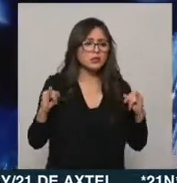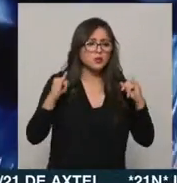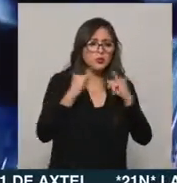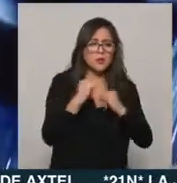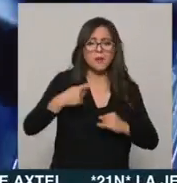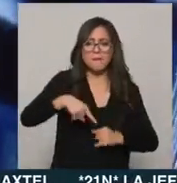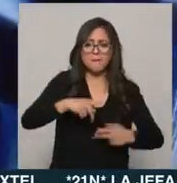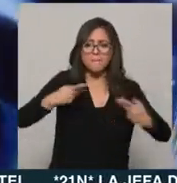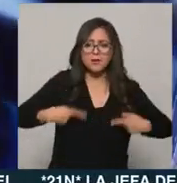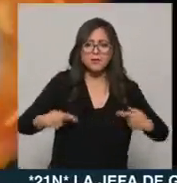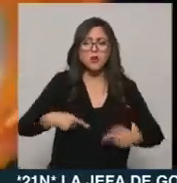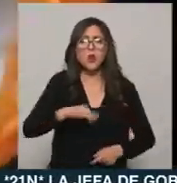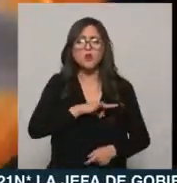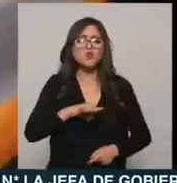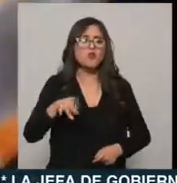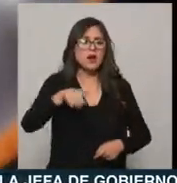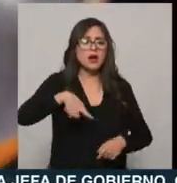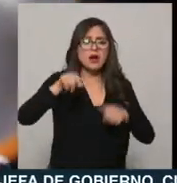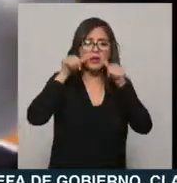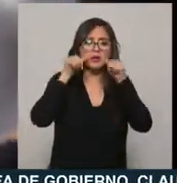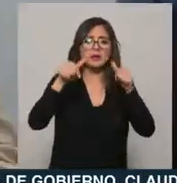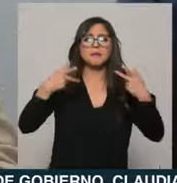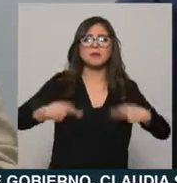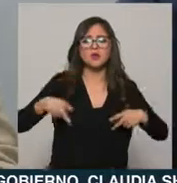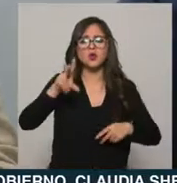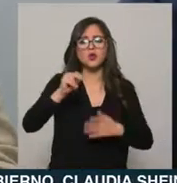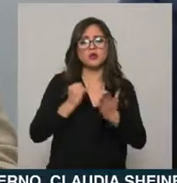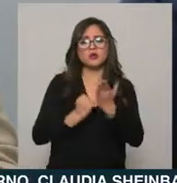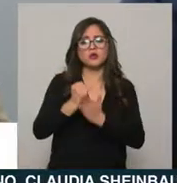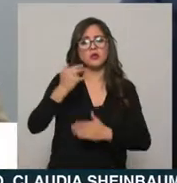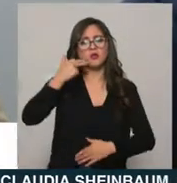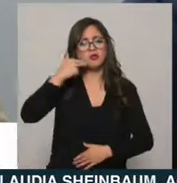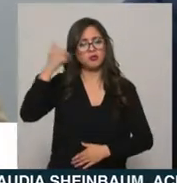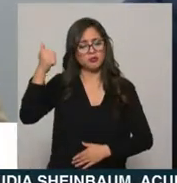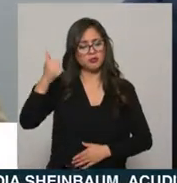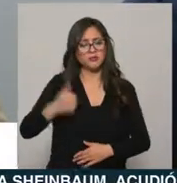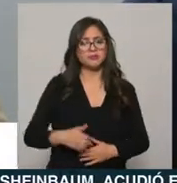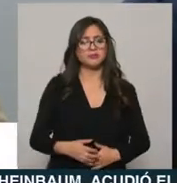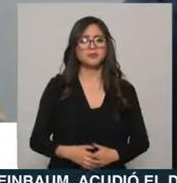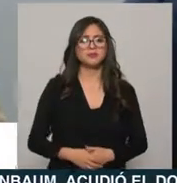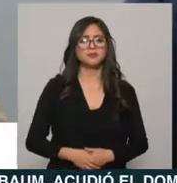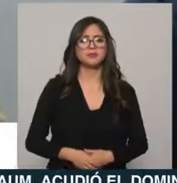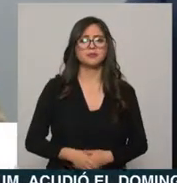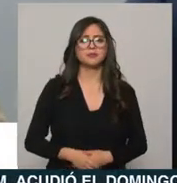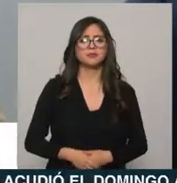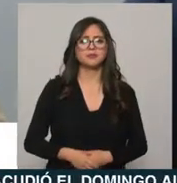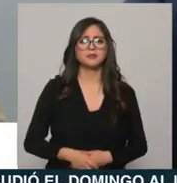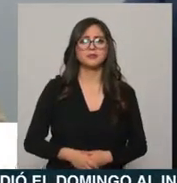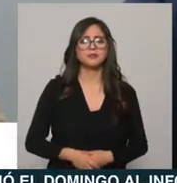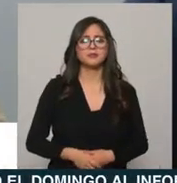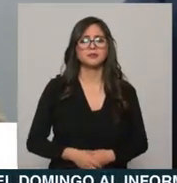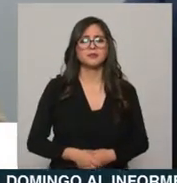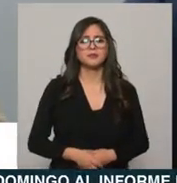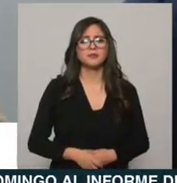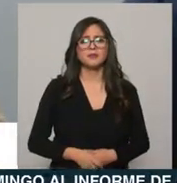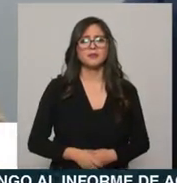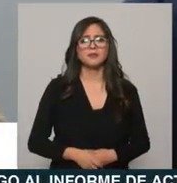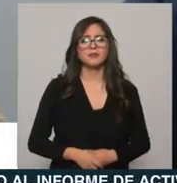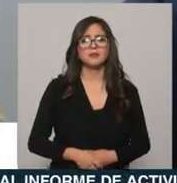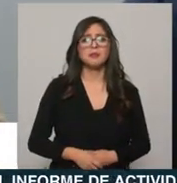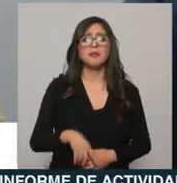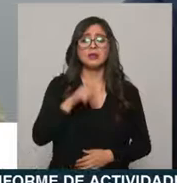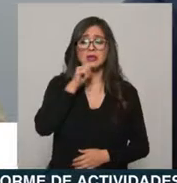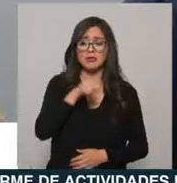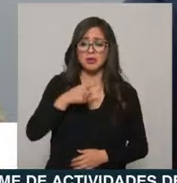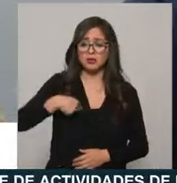alcaldía para cubrir dichas necesidades. A la par, pues también se ha venido trabajando en una cantidad de